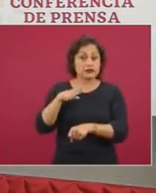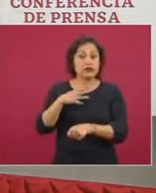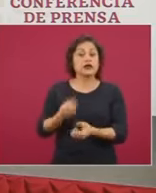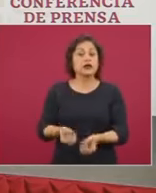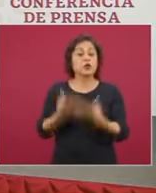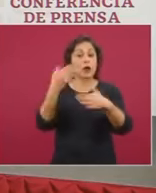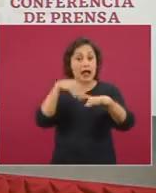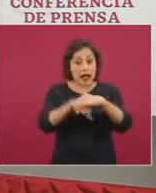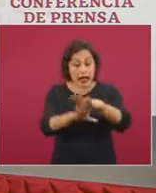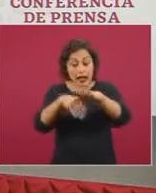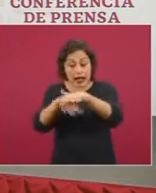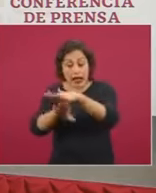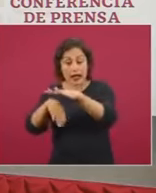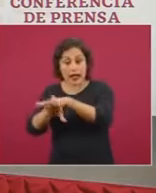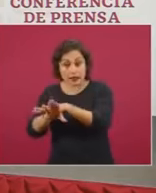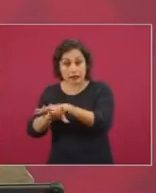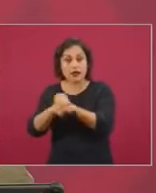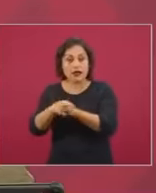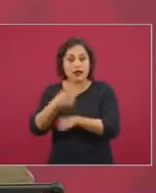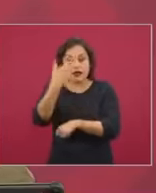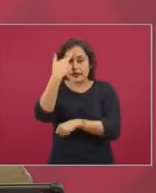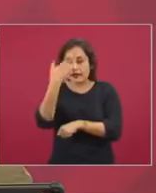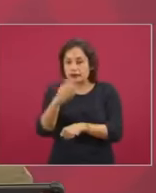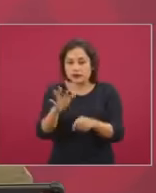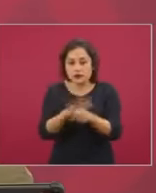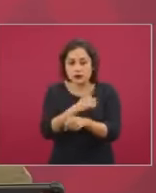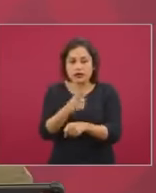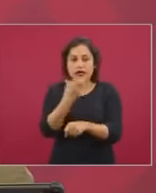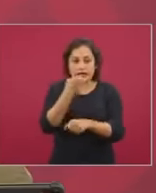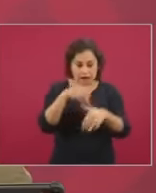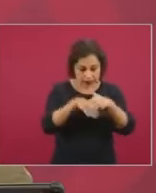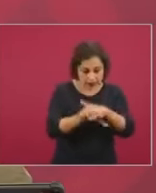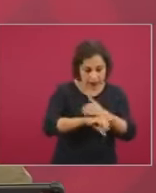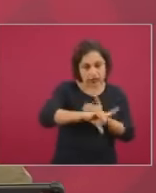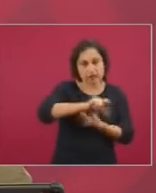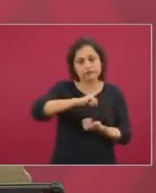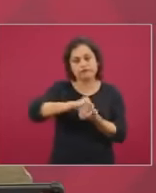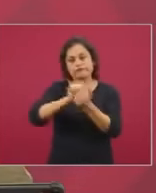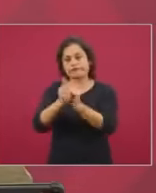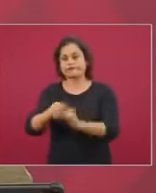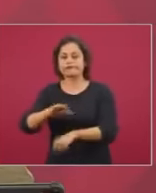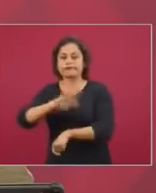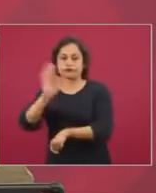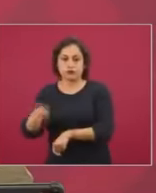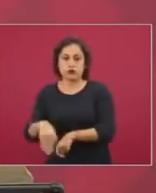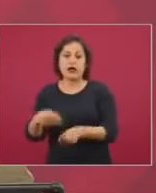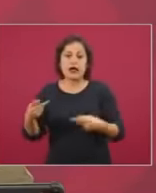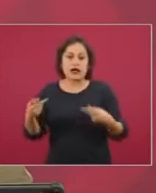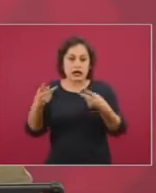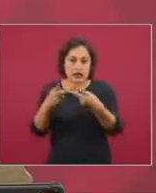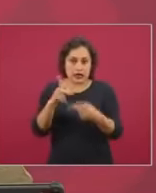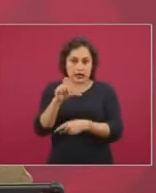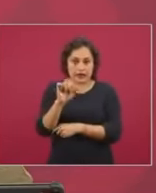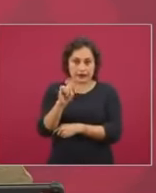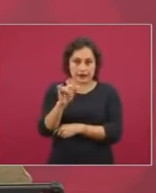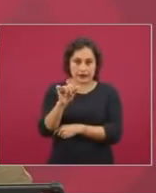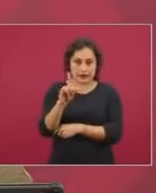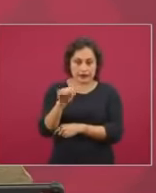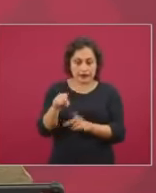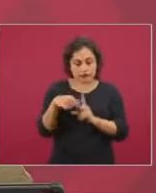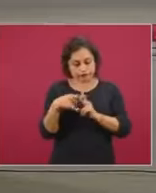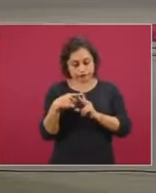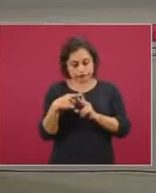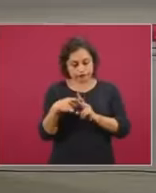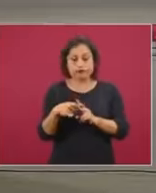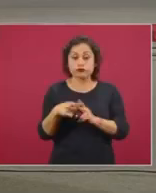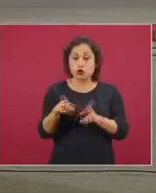cuántos de estos egresos son por defunciones. Es una forma diferente de ver la letalidad y se puede analizar con los datos de la